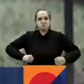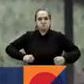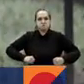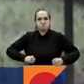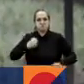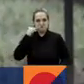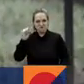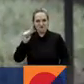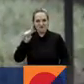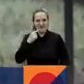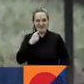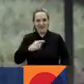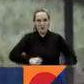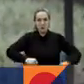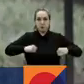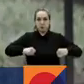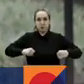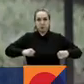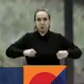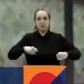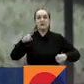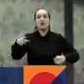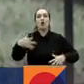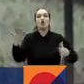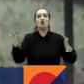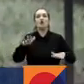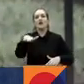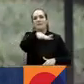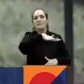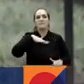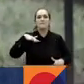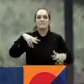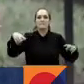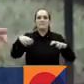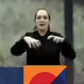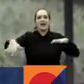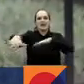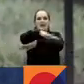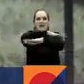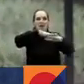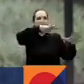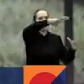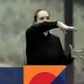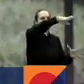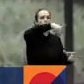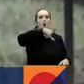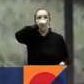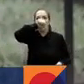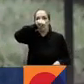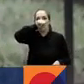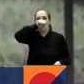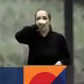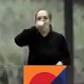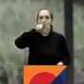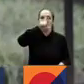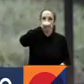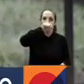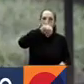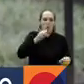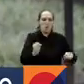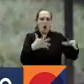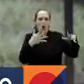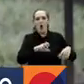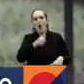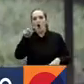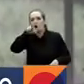dice familiarmente, que está en el Parque de Berrío, están las dos esculturas del pájaro herido y el pájaro de la paz en